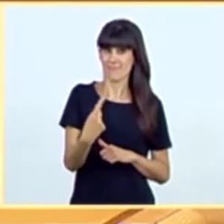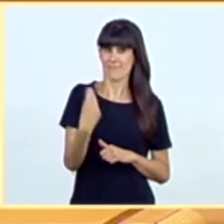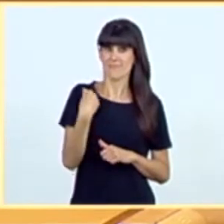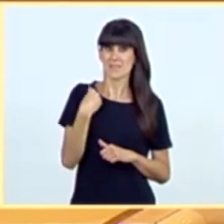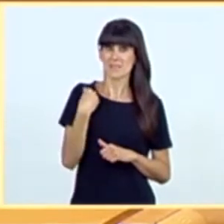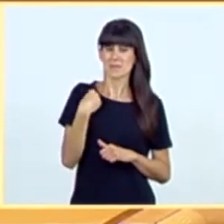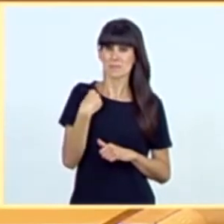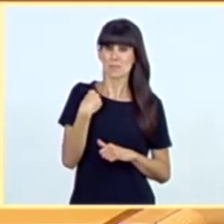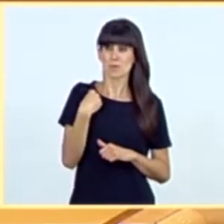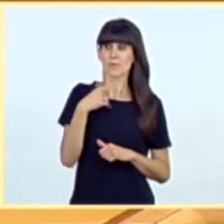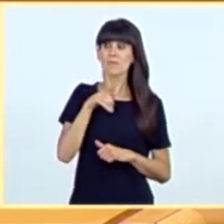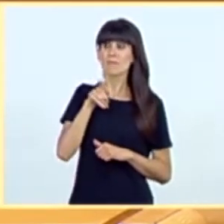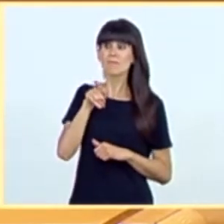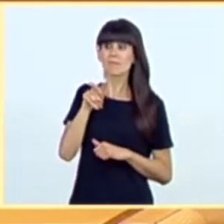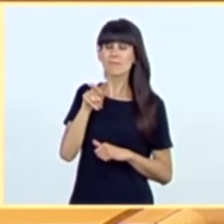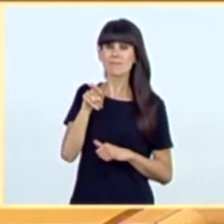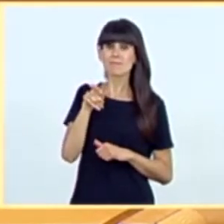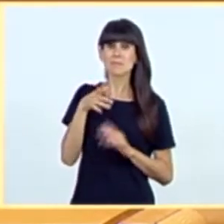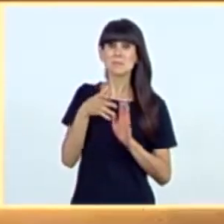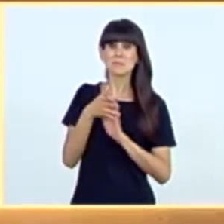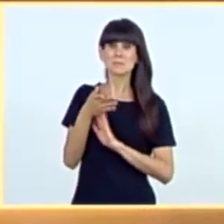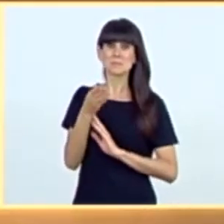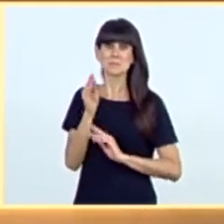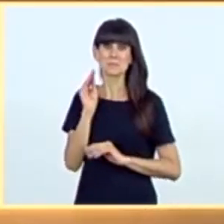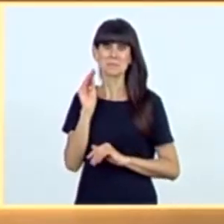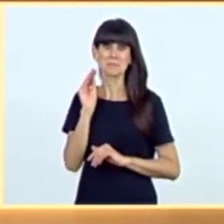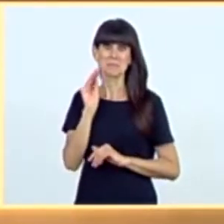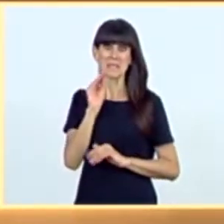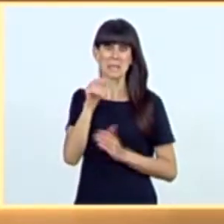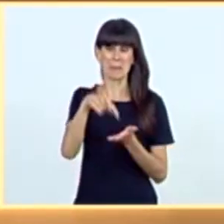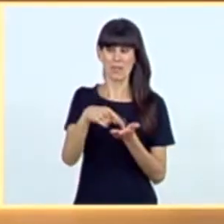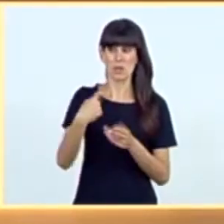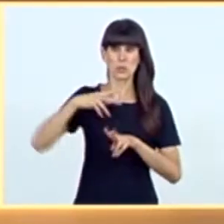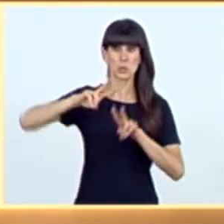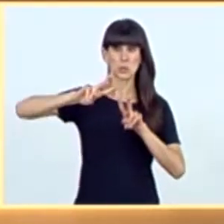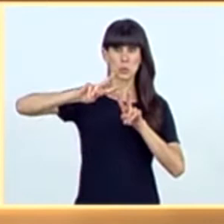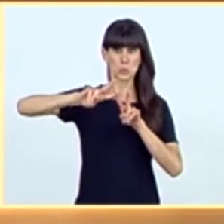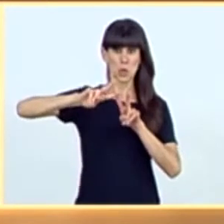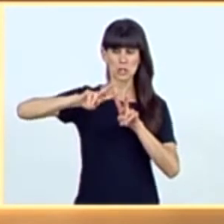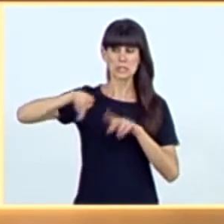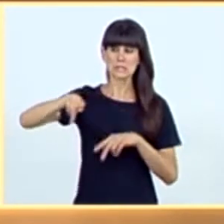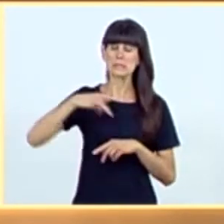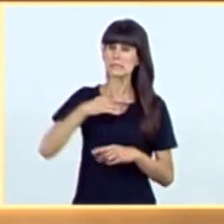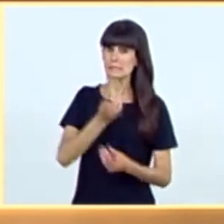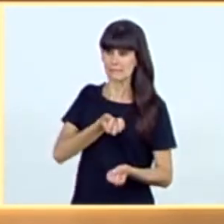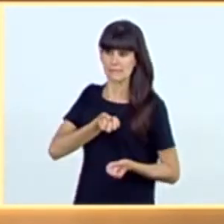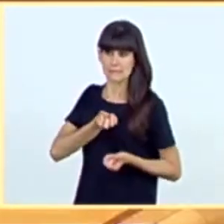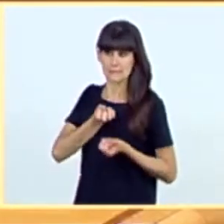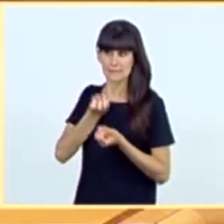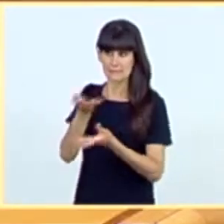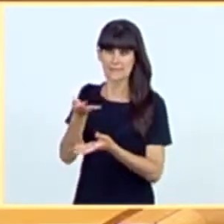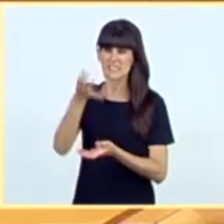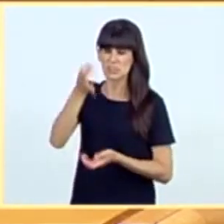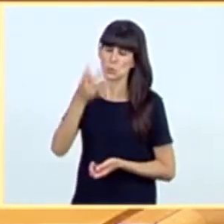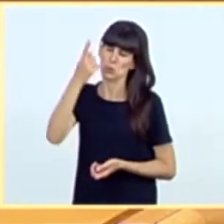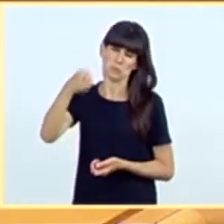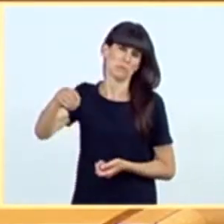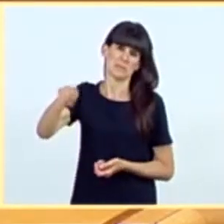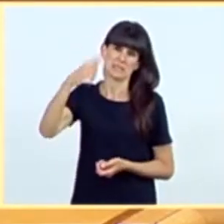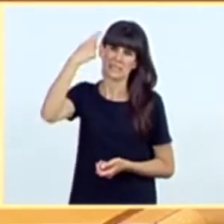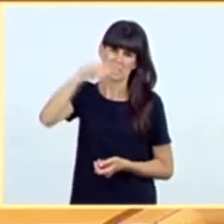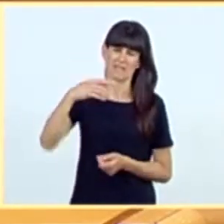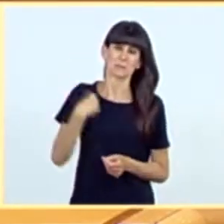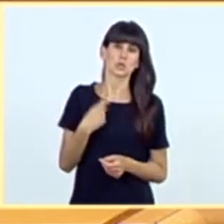la interpelación que ha registrado Vox, le informo, señoría, seguramente usted ya lo sabe, que la